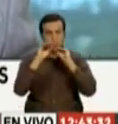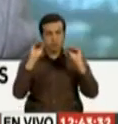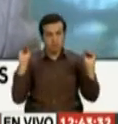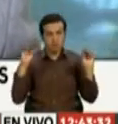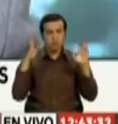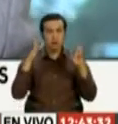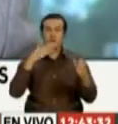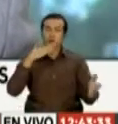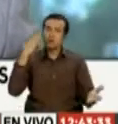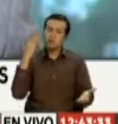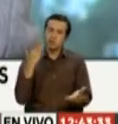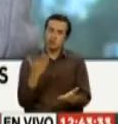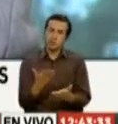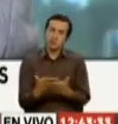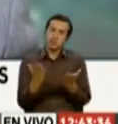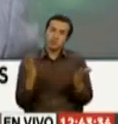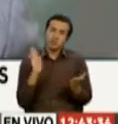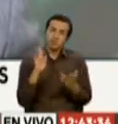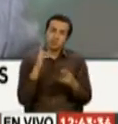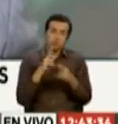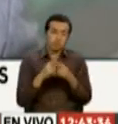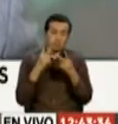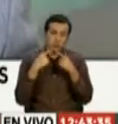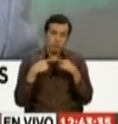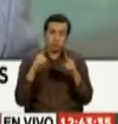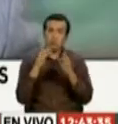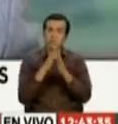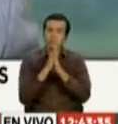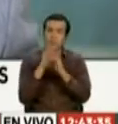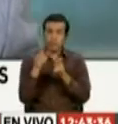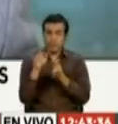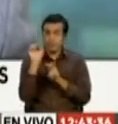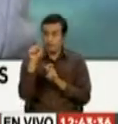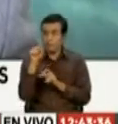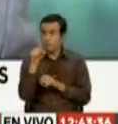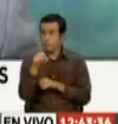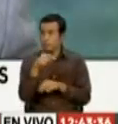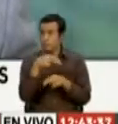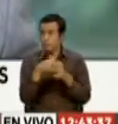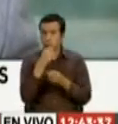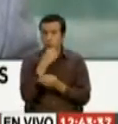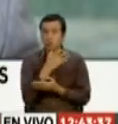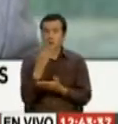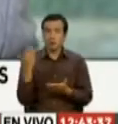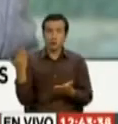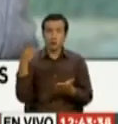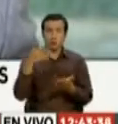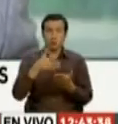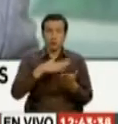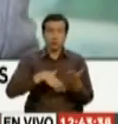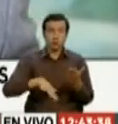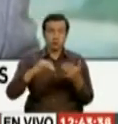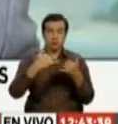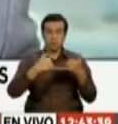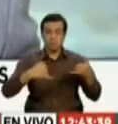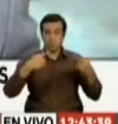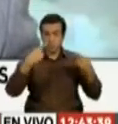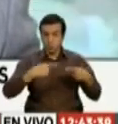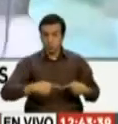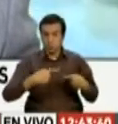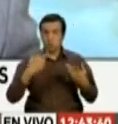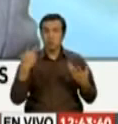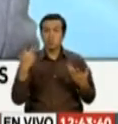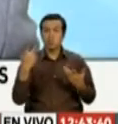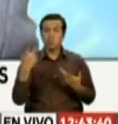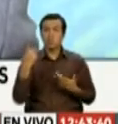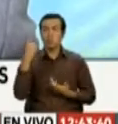y quiero agradecer, no sé si pueda decir su nombre, voy a pedir permiso para hacerlo, pero estaba yendo a la zona de frontera.